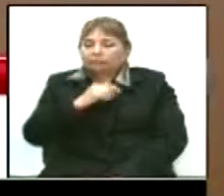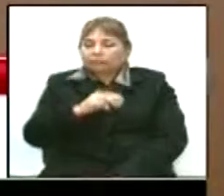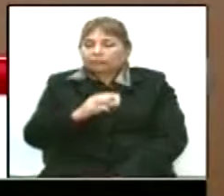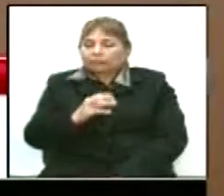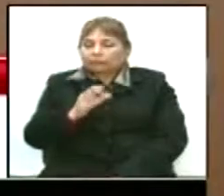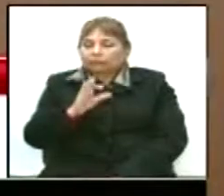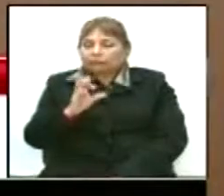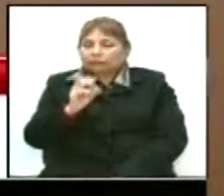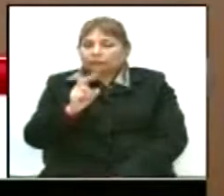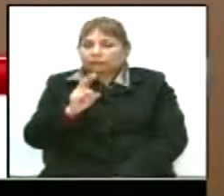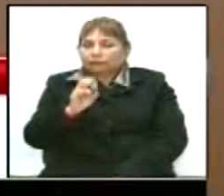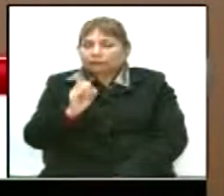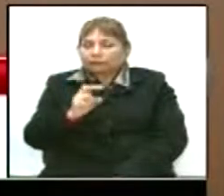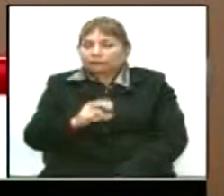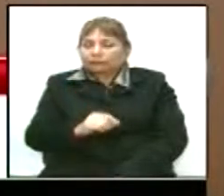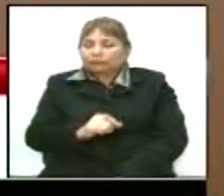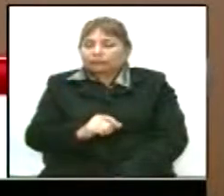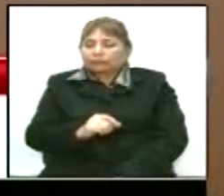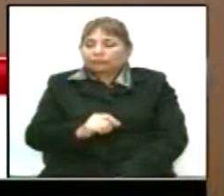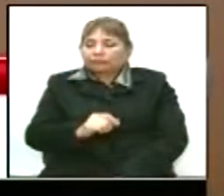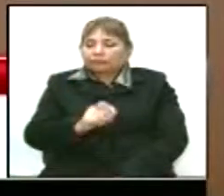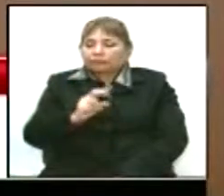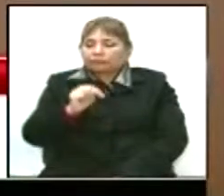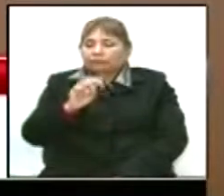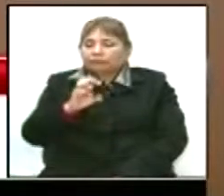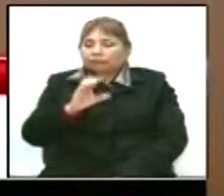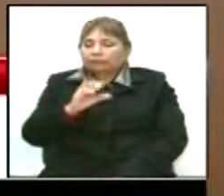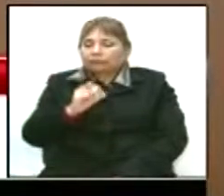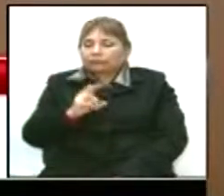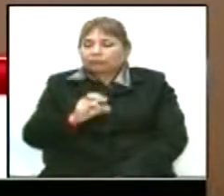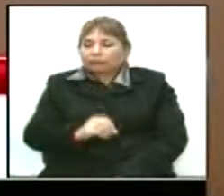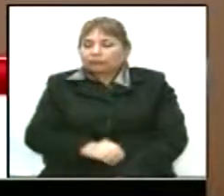Congresista Francisco Villavicencio, congresista Nelly